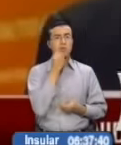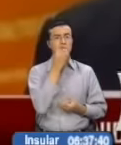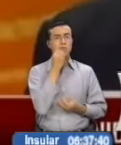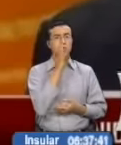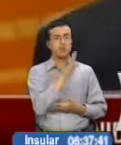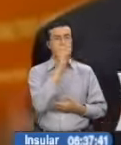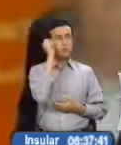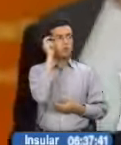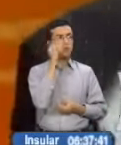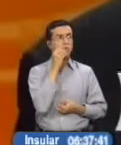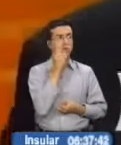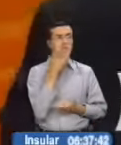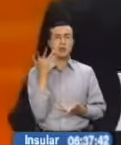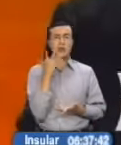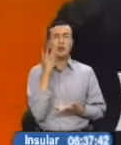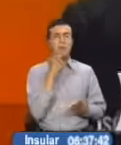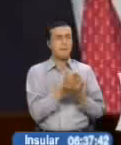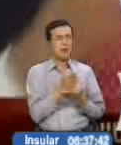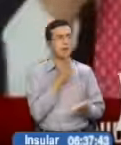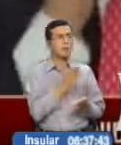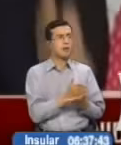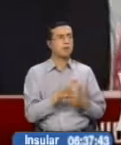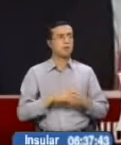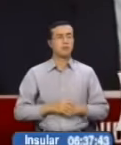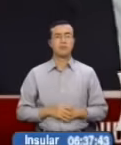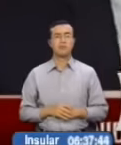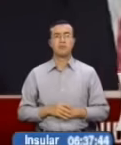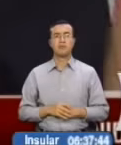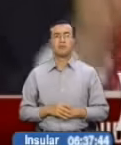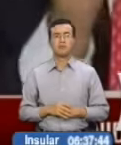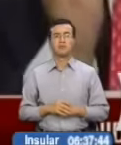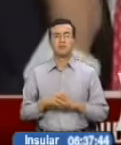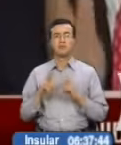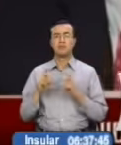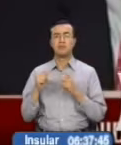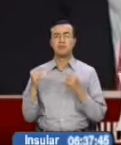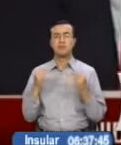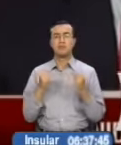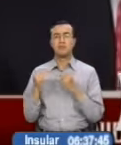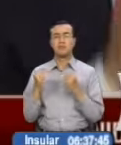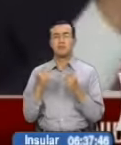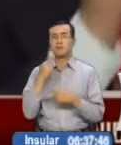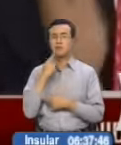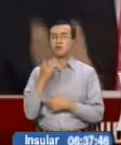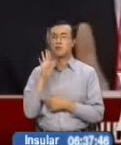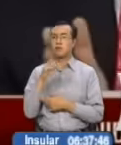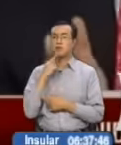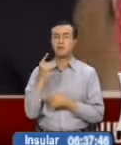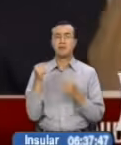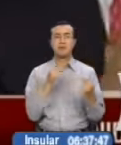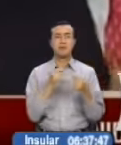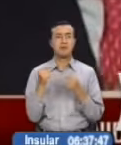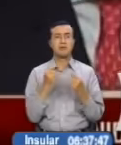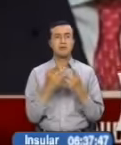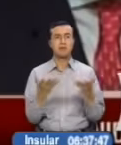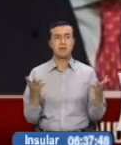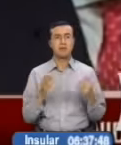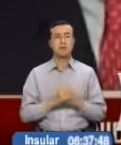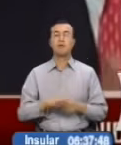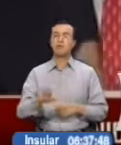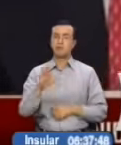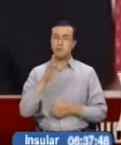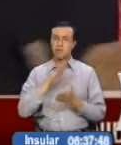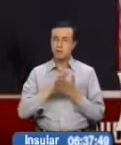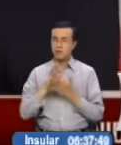sus puntos de vista sin ser interrumpido. Respecto a esos datos, usted está señalando lo que hace la policía, lo cual no